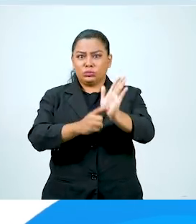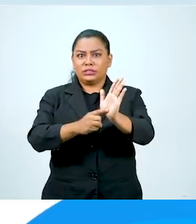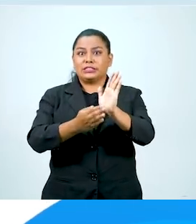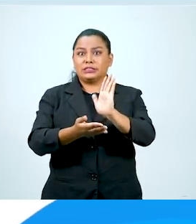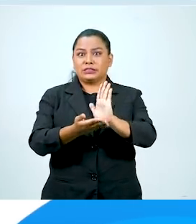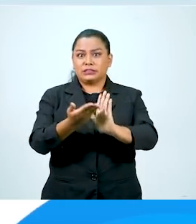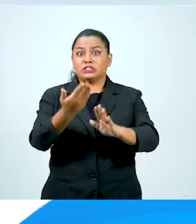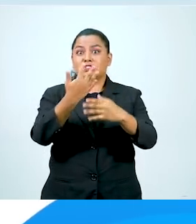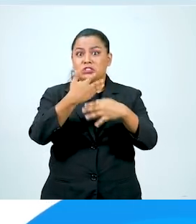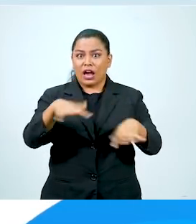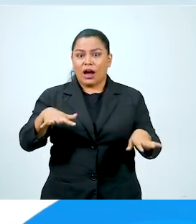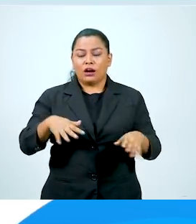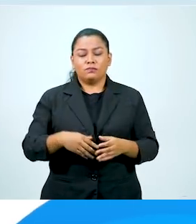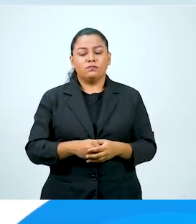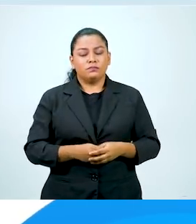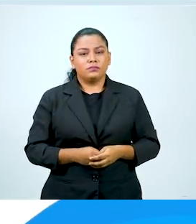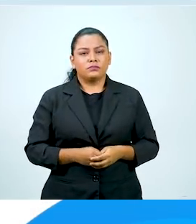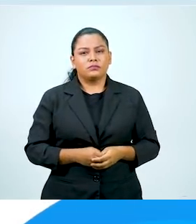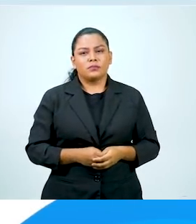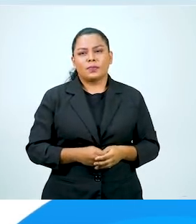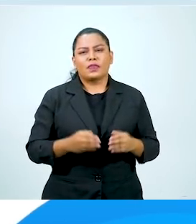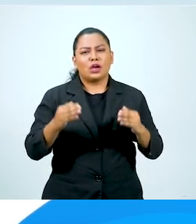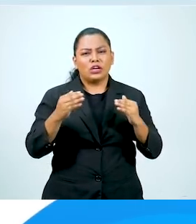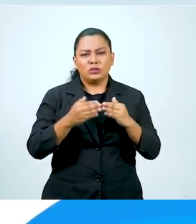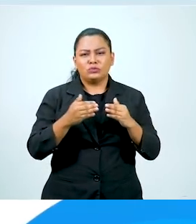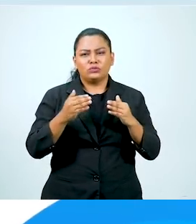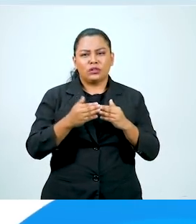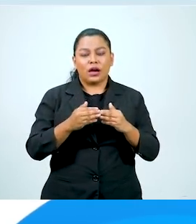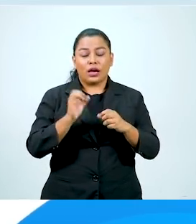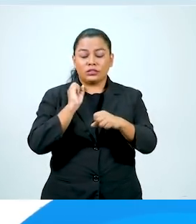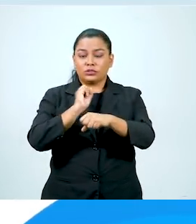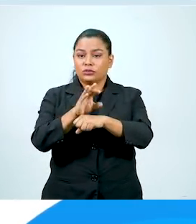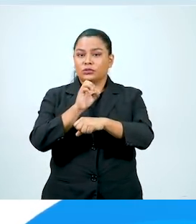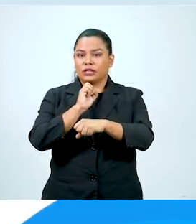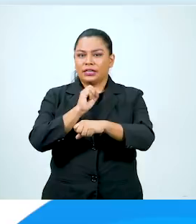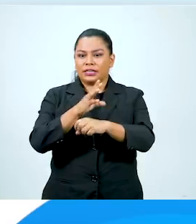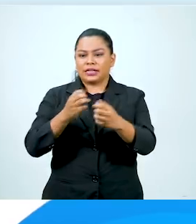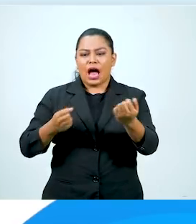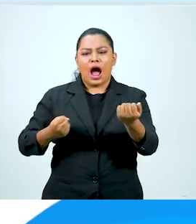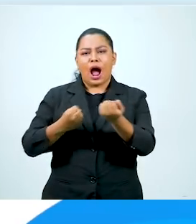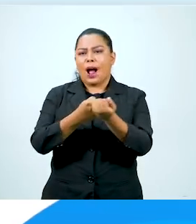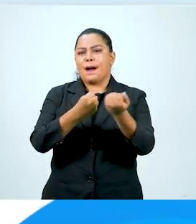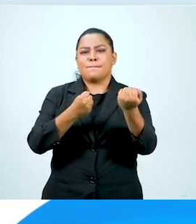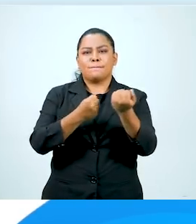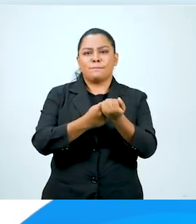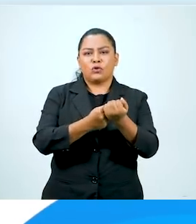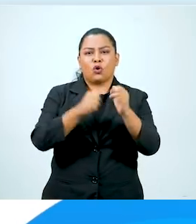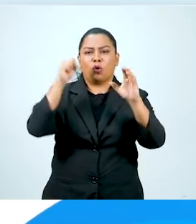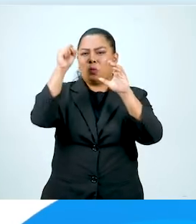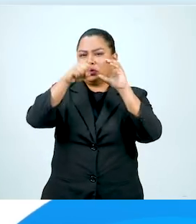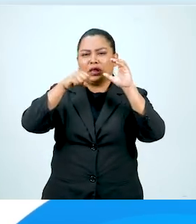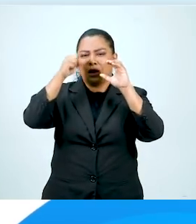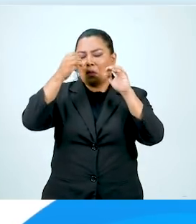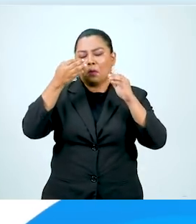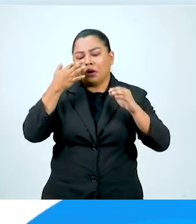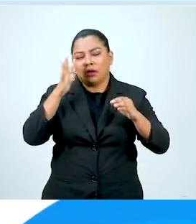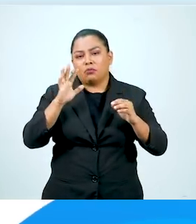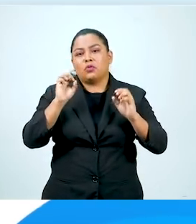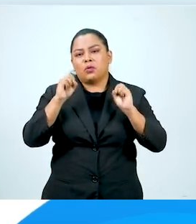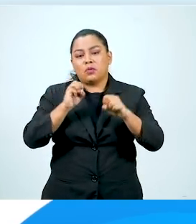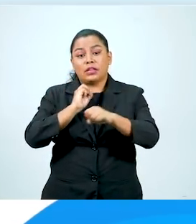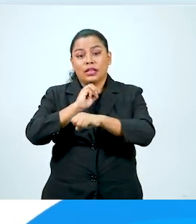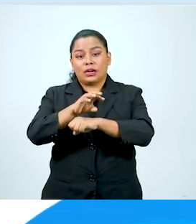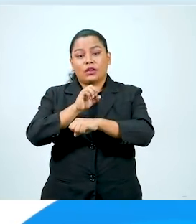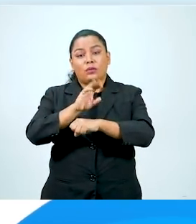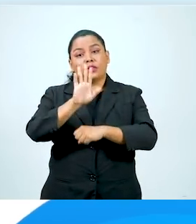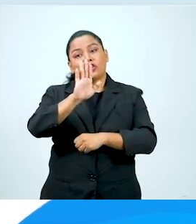mismas. En este apartado, también dispondrá de sugerencias de apoyos audiovisuales para